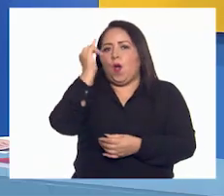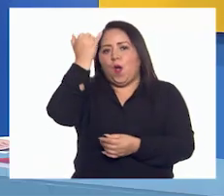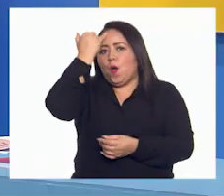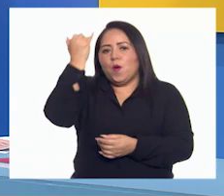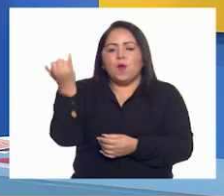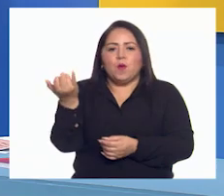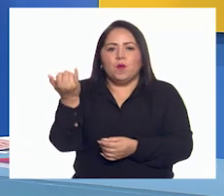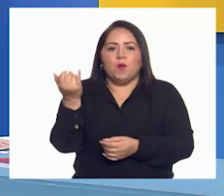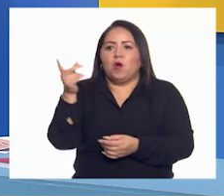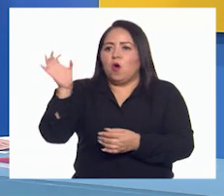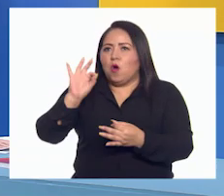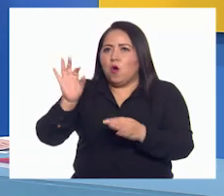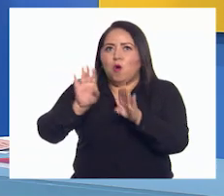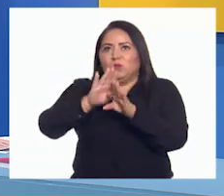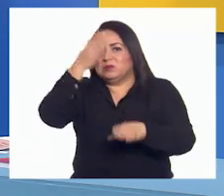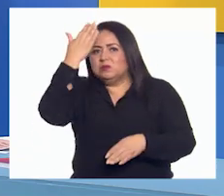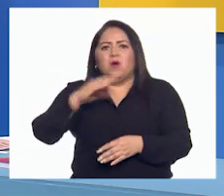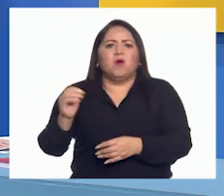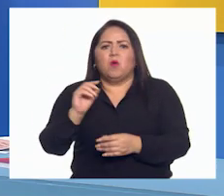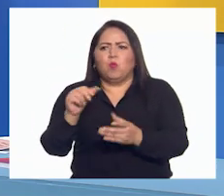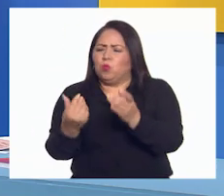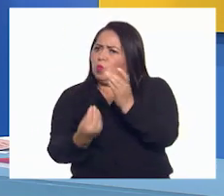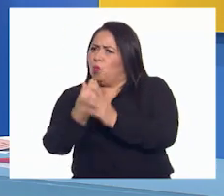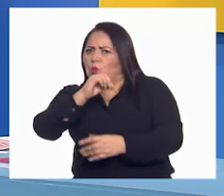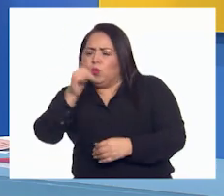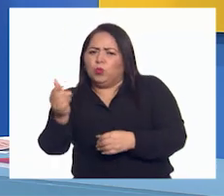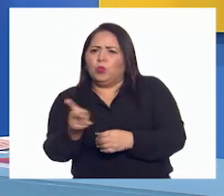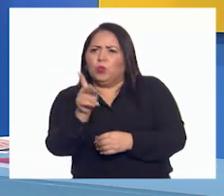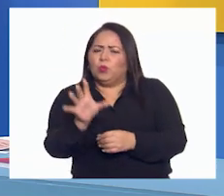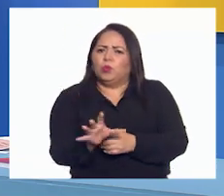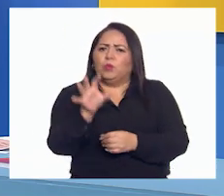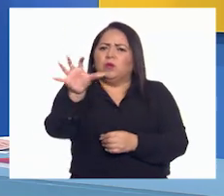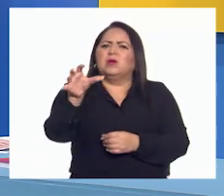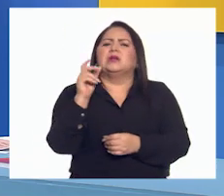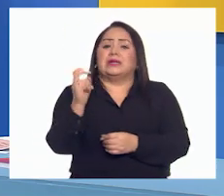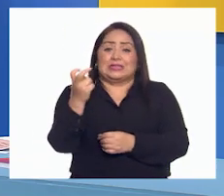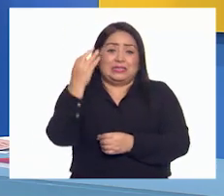sin planearlo y sin saberlo llegó a un nuevo continente que